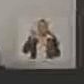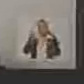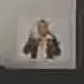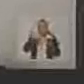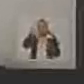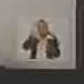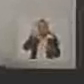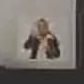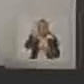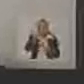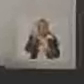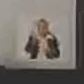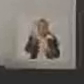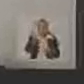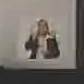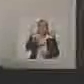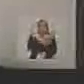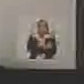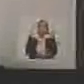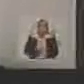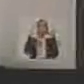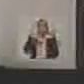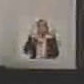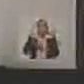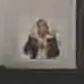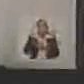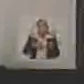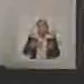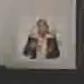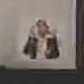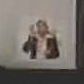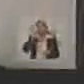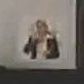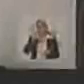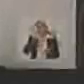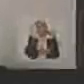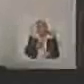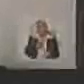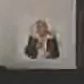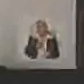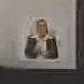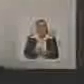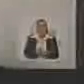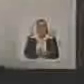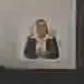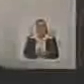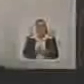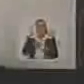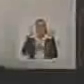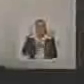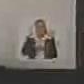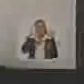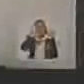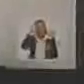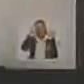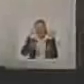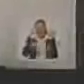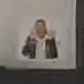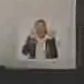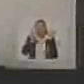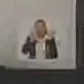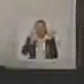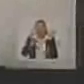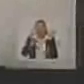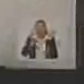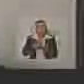No malgastes tu voto en alguien que va a volverte a decepcionar, vecino. Vota por quienes sabes que vamos a cumplirte.